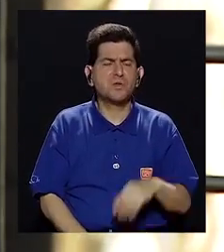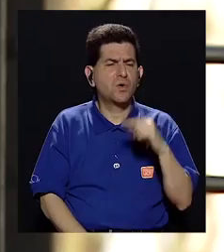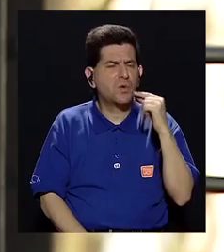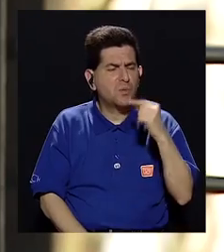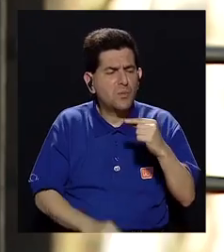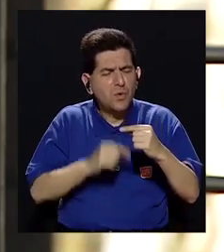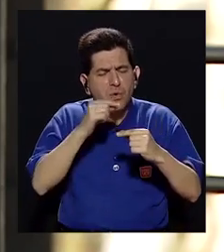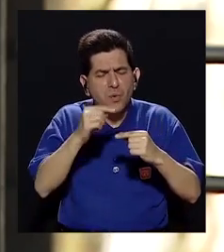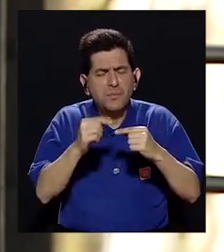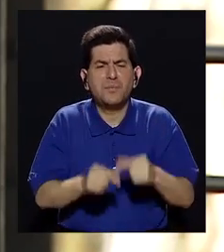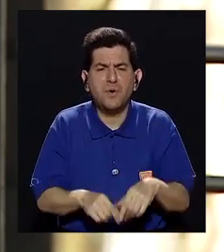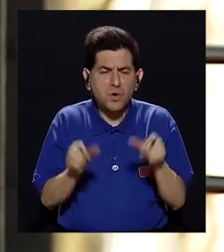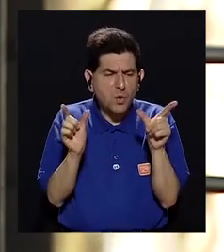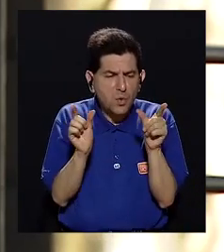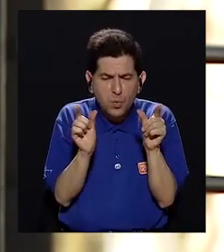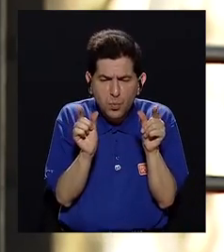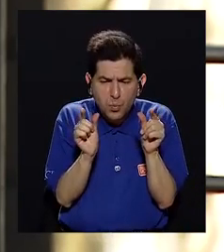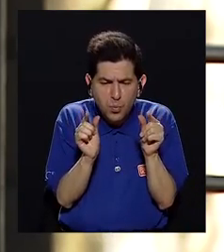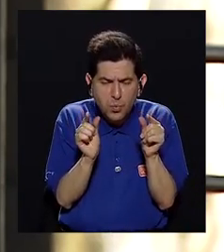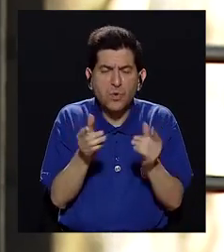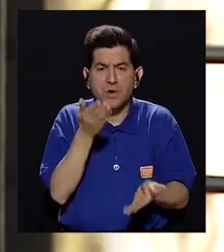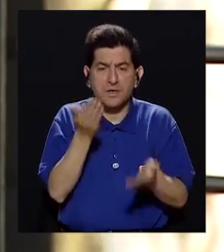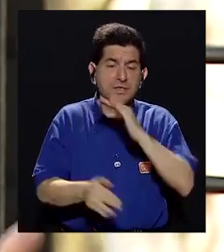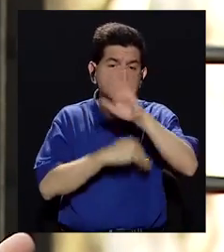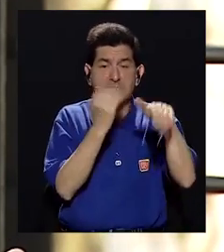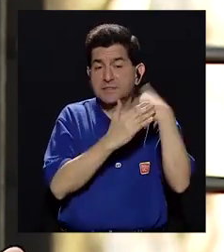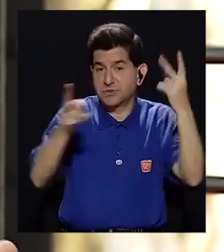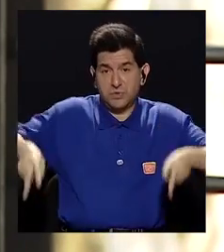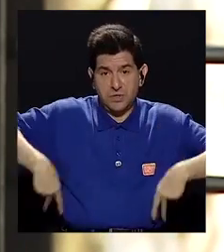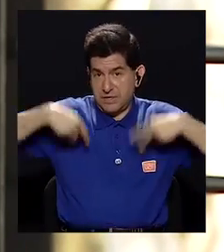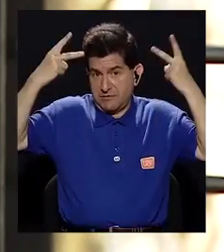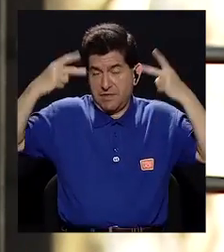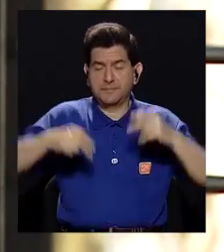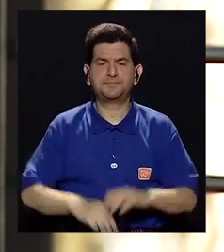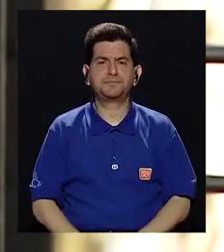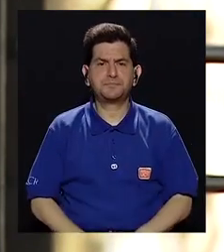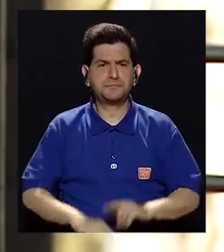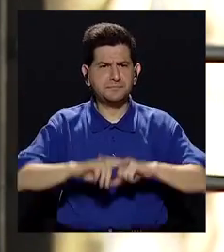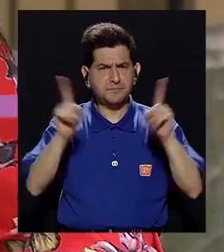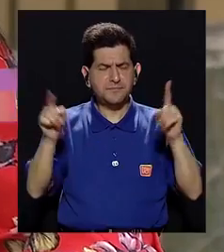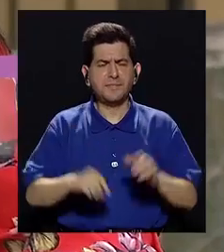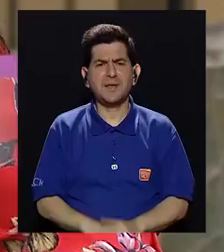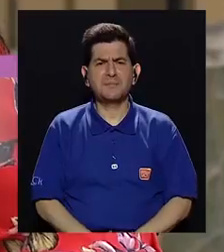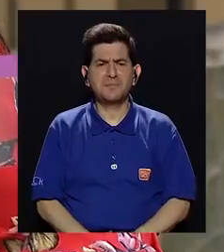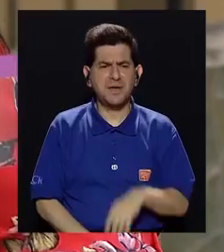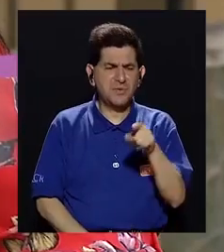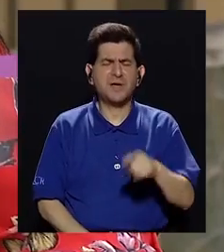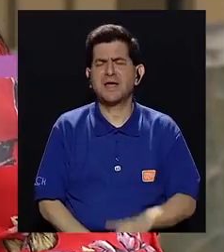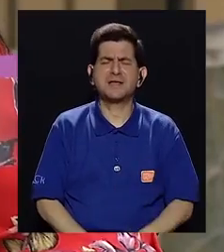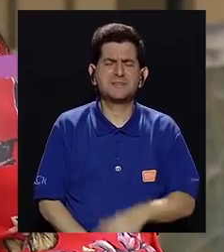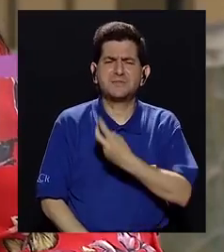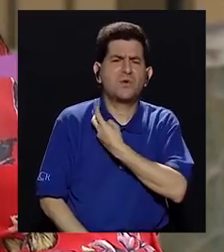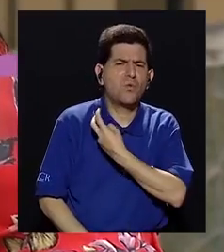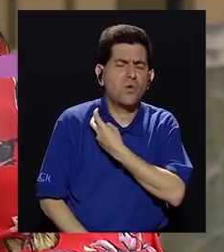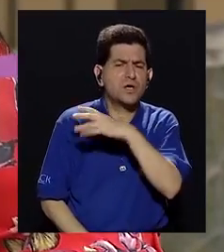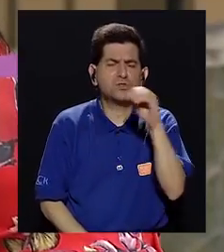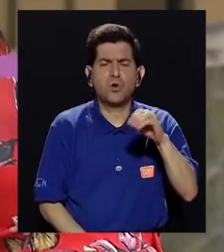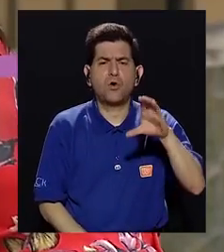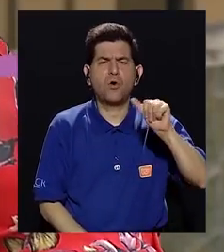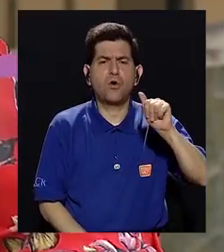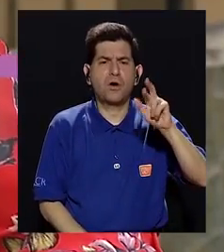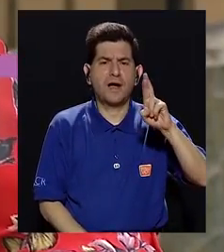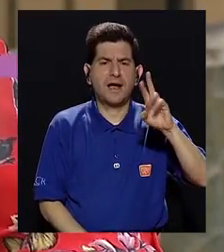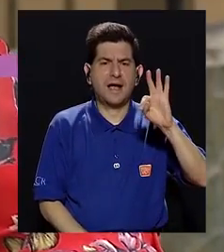disminuyendo muy poquito, a través de toda la vida. Pero doctor, entonces, ¿en cartílago o en hueso? ¿Cómo es?